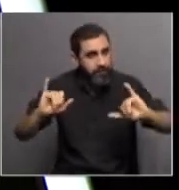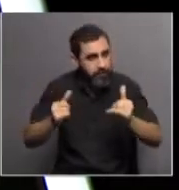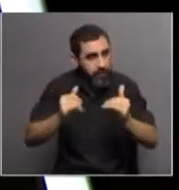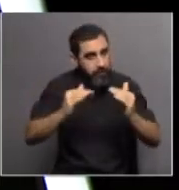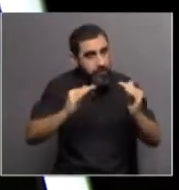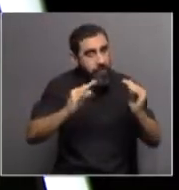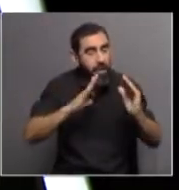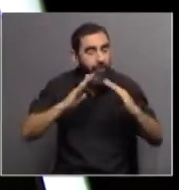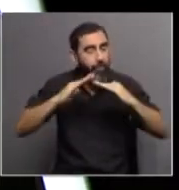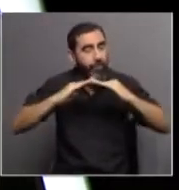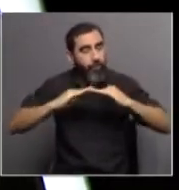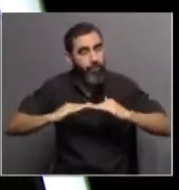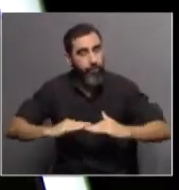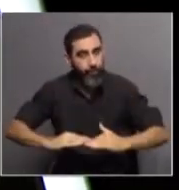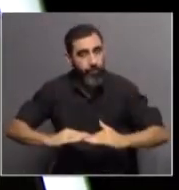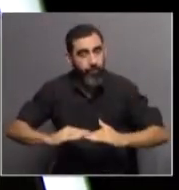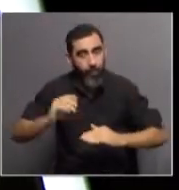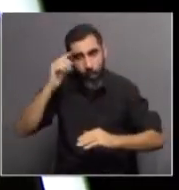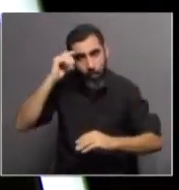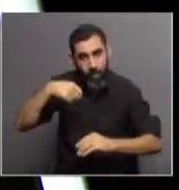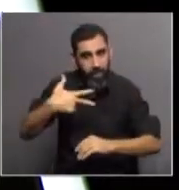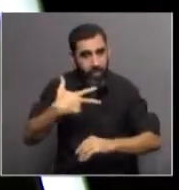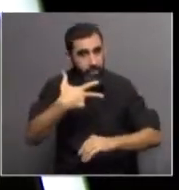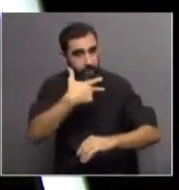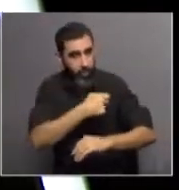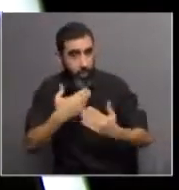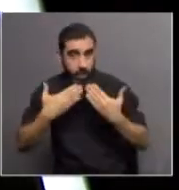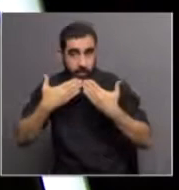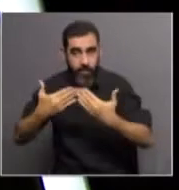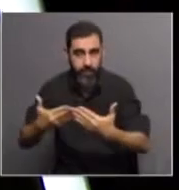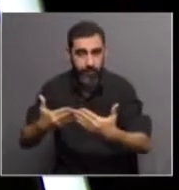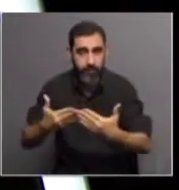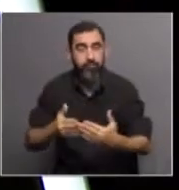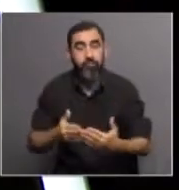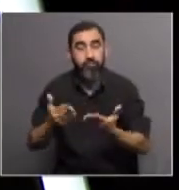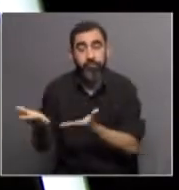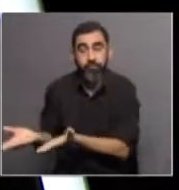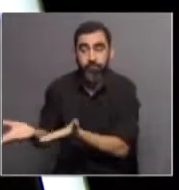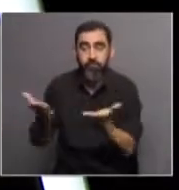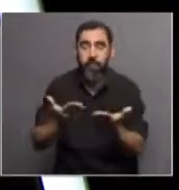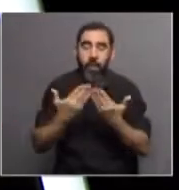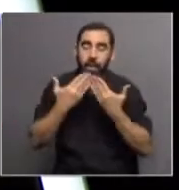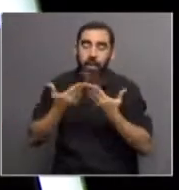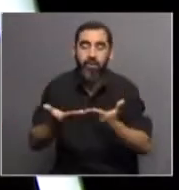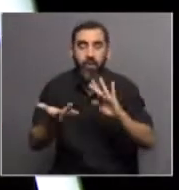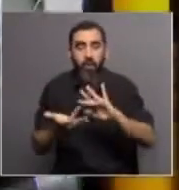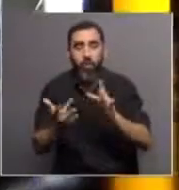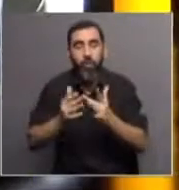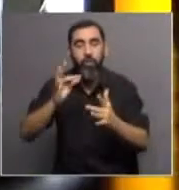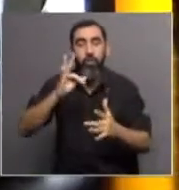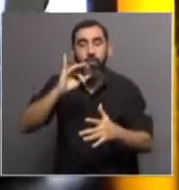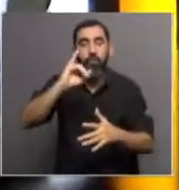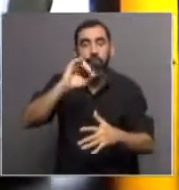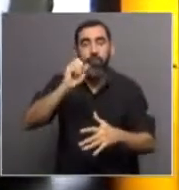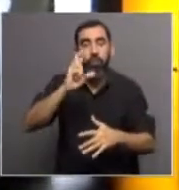a un alivio a través de lo que ha sido el plan de vacunación y su despliegue. Vamos a recibir, y le agradecemos mucho este contacto, a Marcelo Fiori,